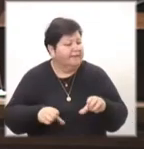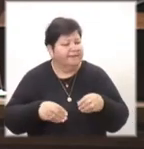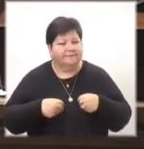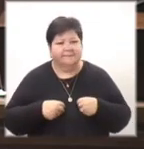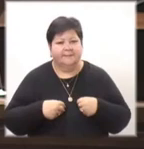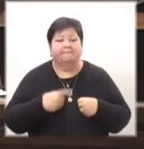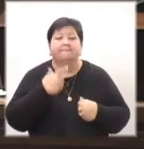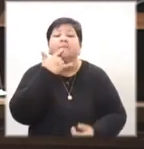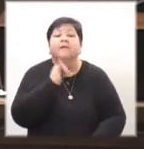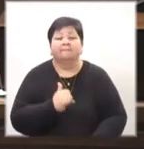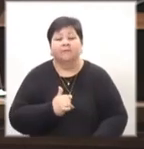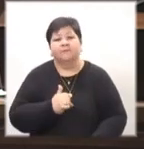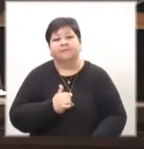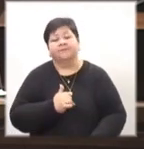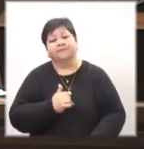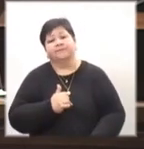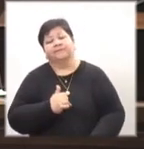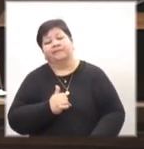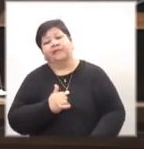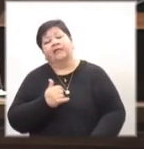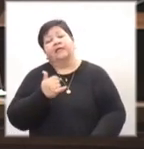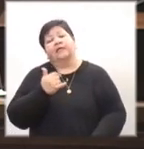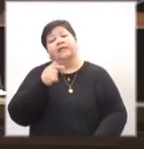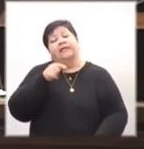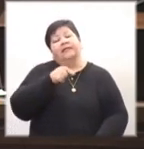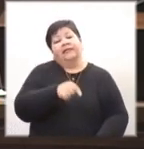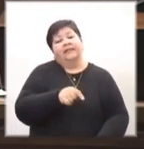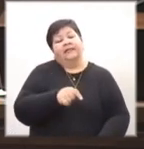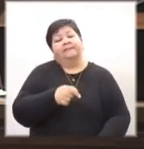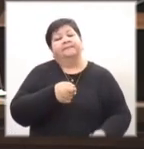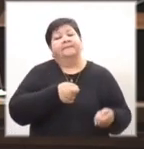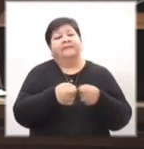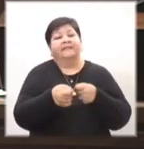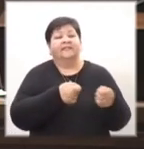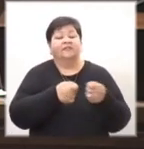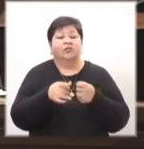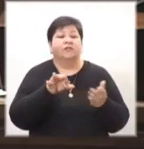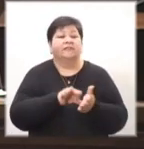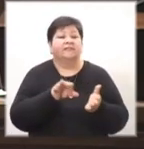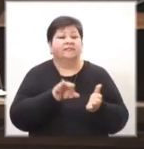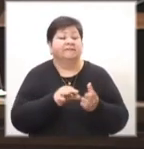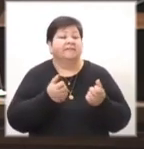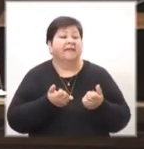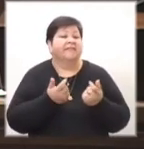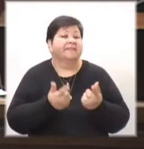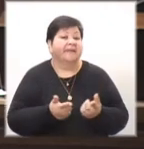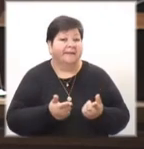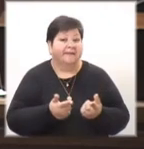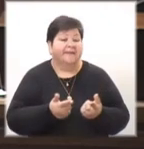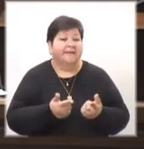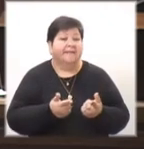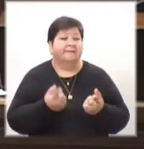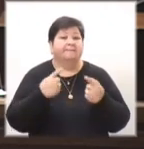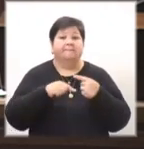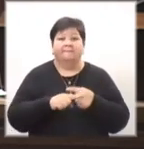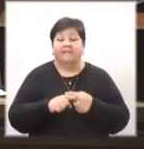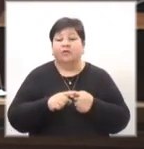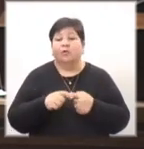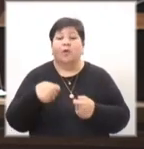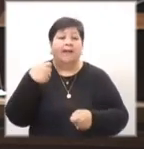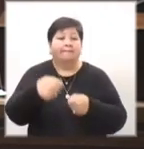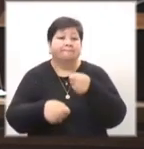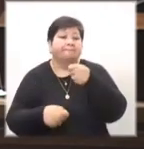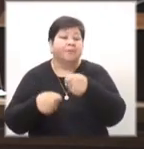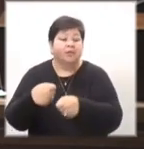de ejemplo, la convergencia se prevé por el lado de las prestaciones que brinda el sistema, pero no así por el lado de los aportes que